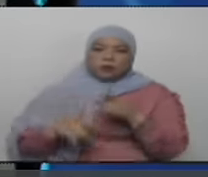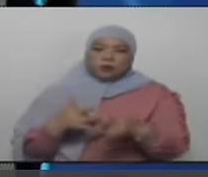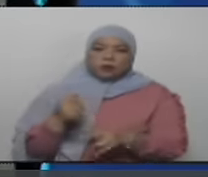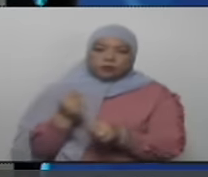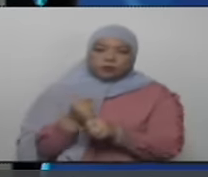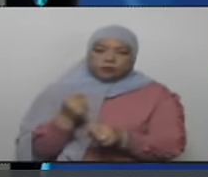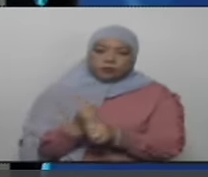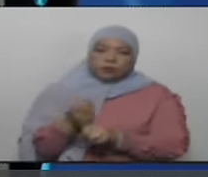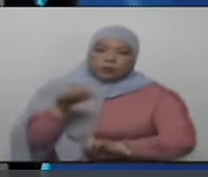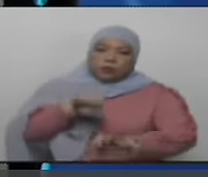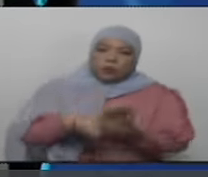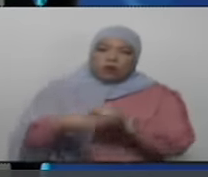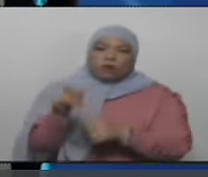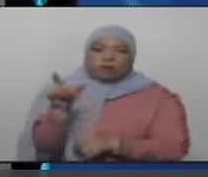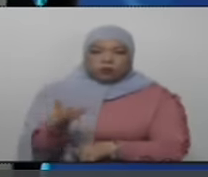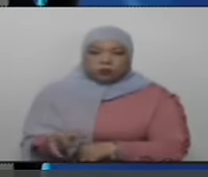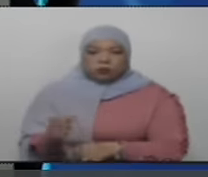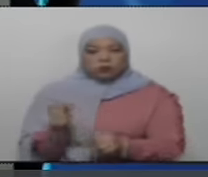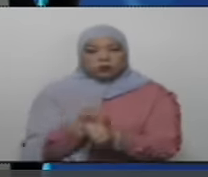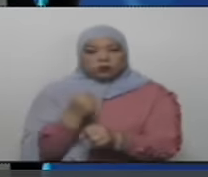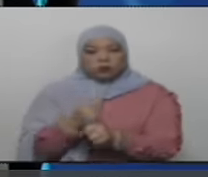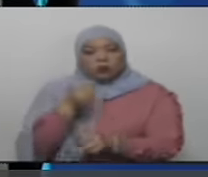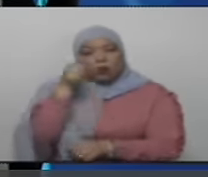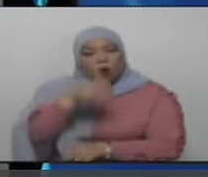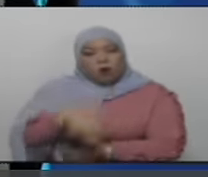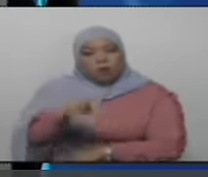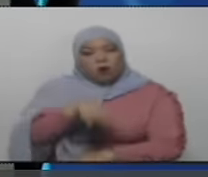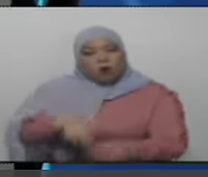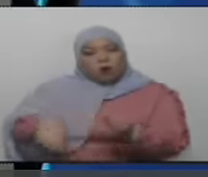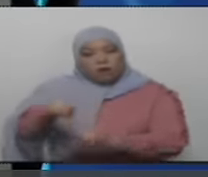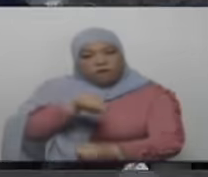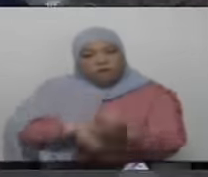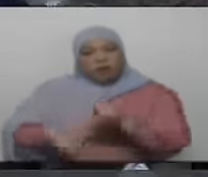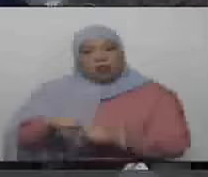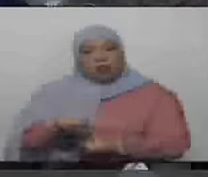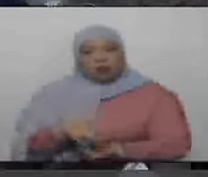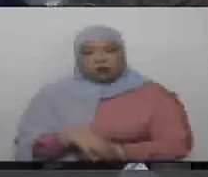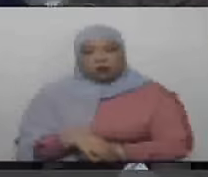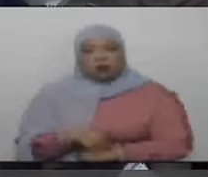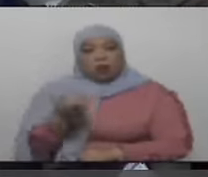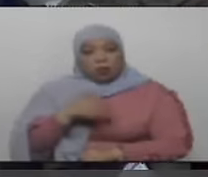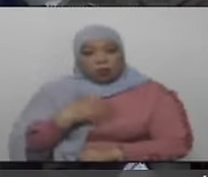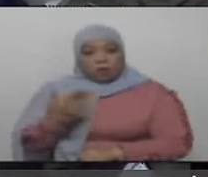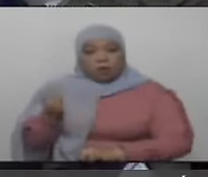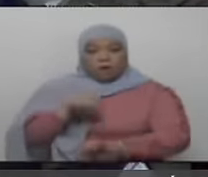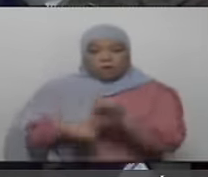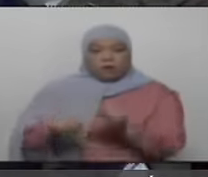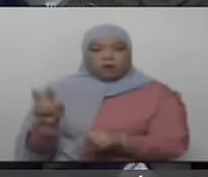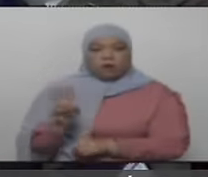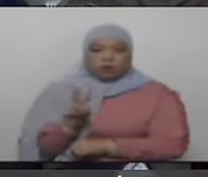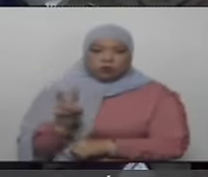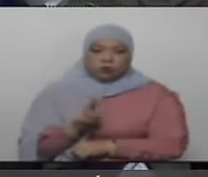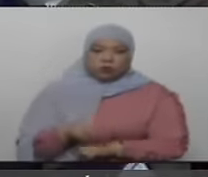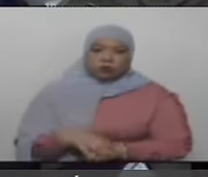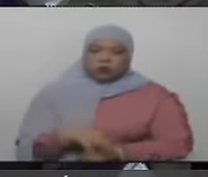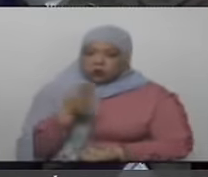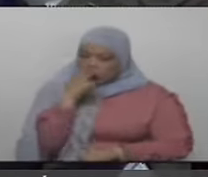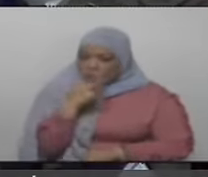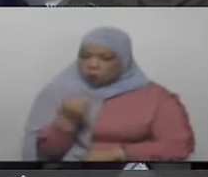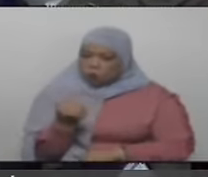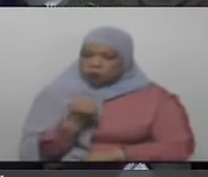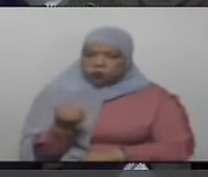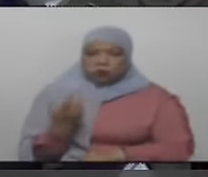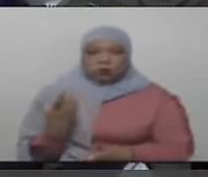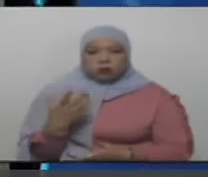la defiendan, tiene pueblo que la defienda. Eso es lo que ellos no pueden entender, por ningún lado